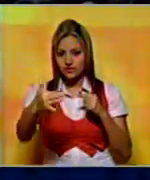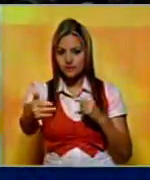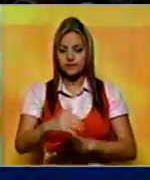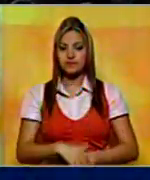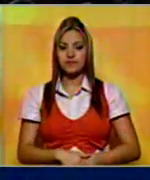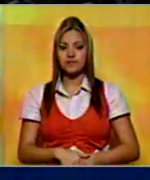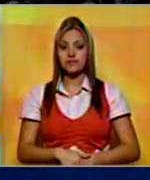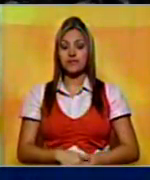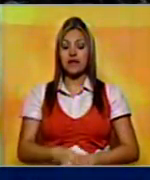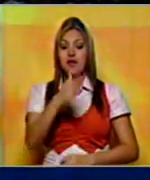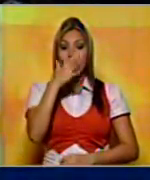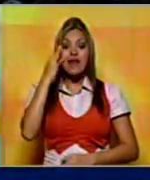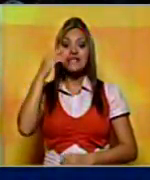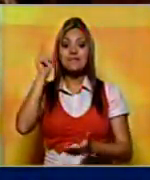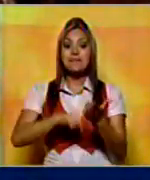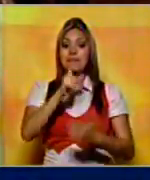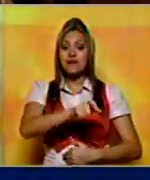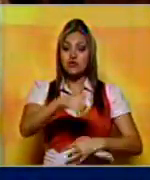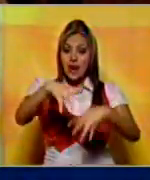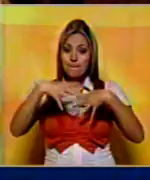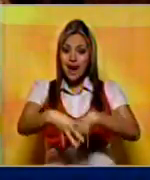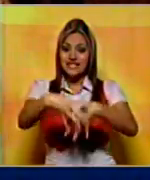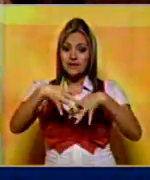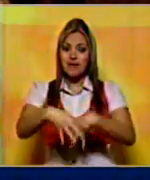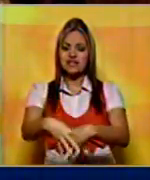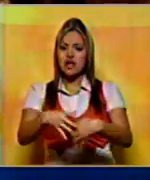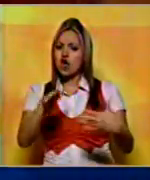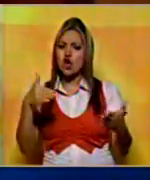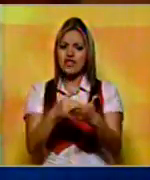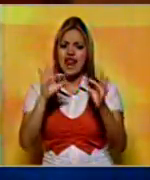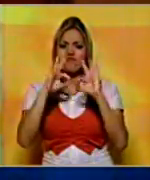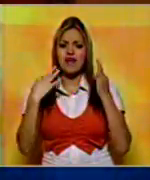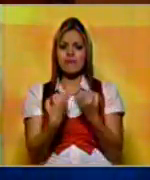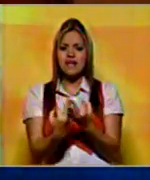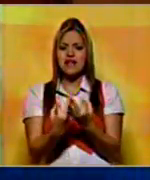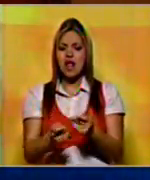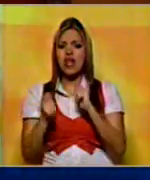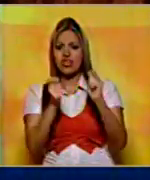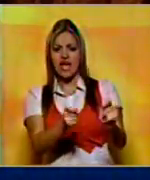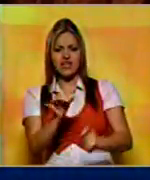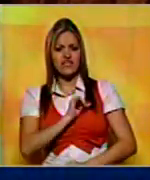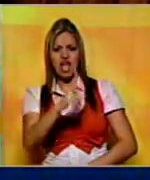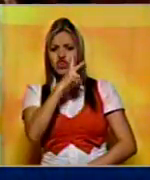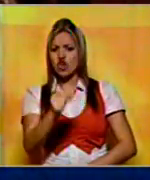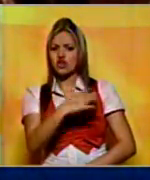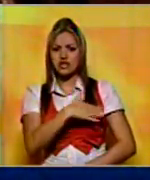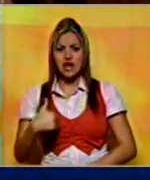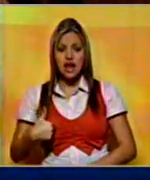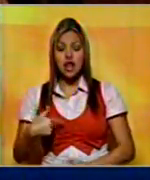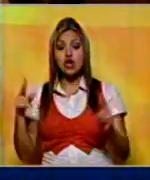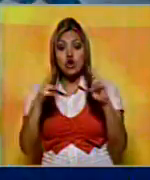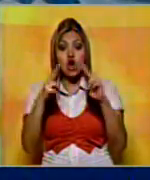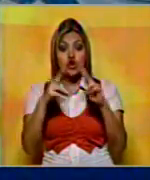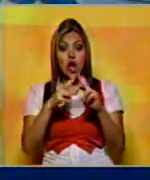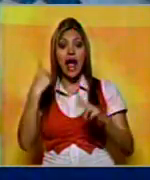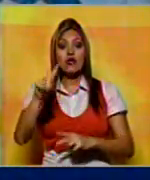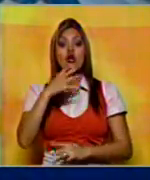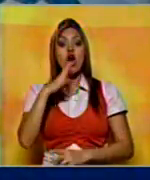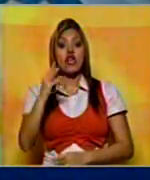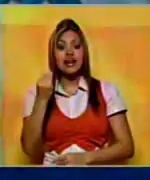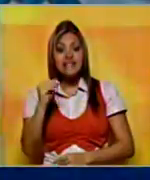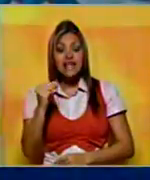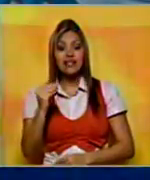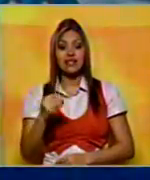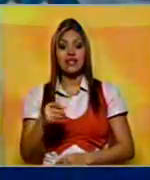En Francia, miles de personas marcharon contra la repatriación de familias inmigrantes luego de que se conociera el caso de una adolescente